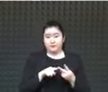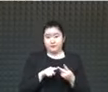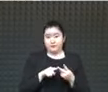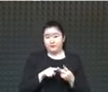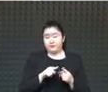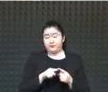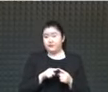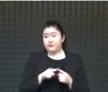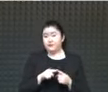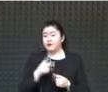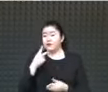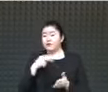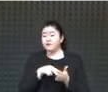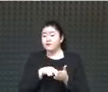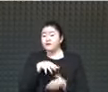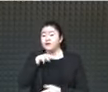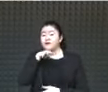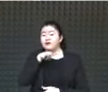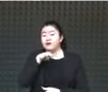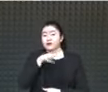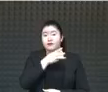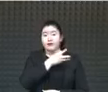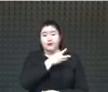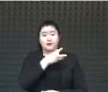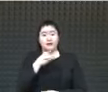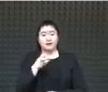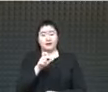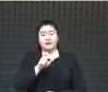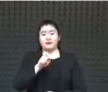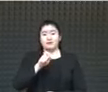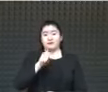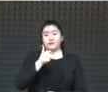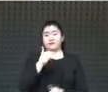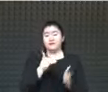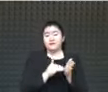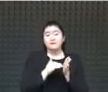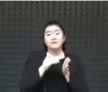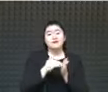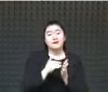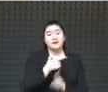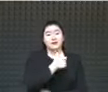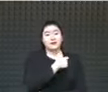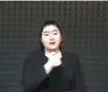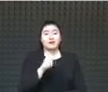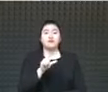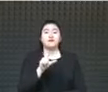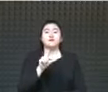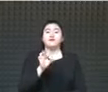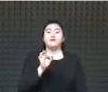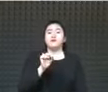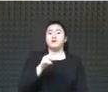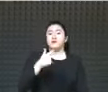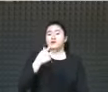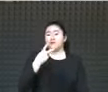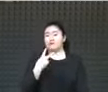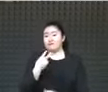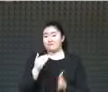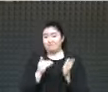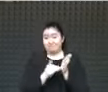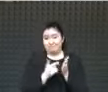el 2019 se ejercieron 327 millones 642 mil pesos. En